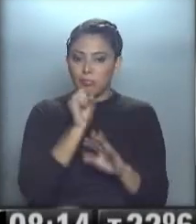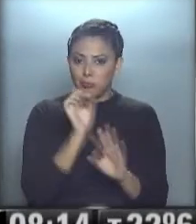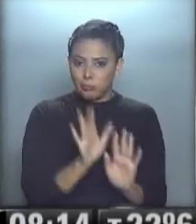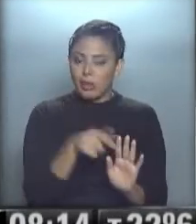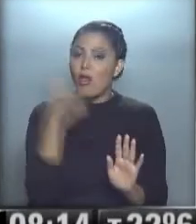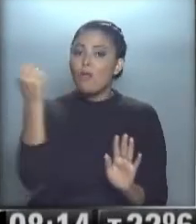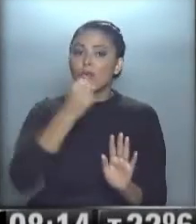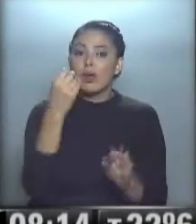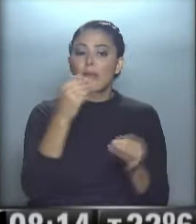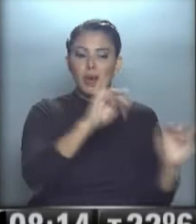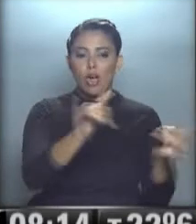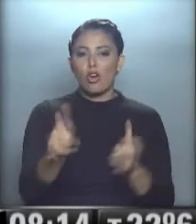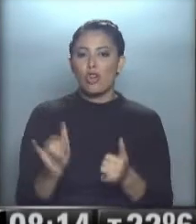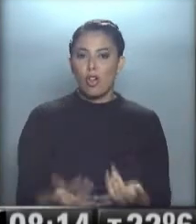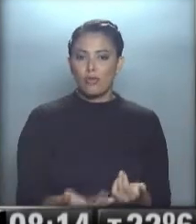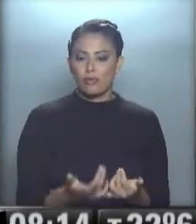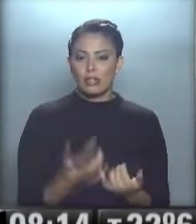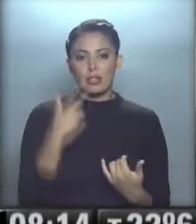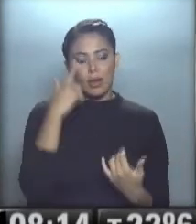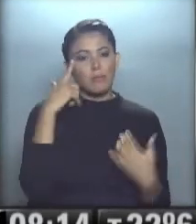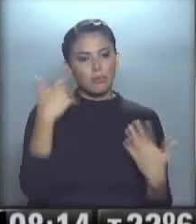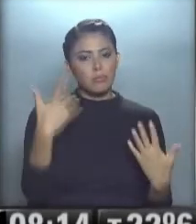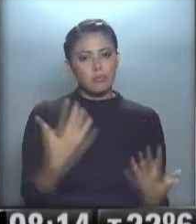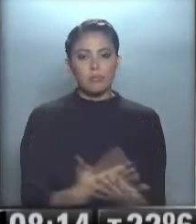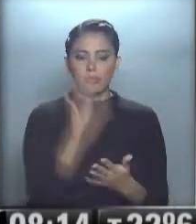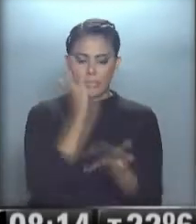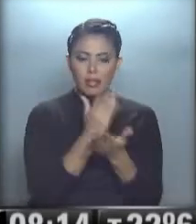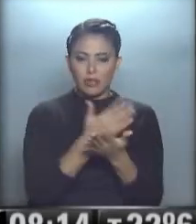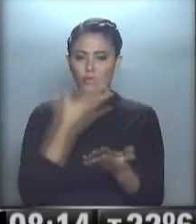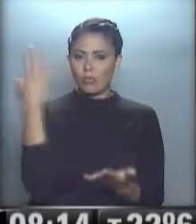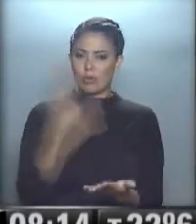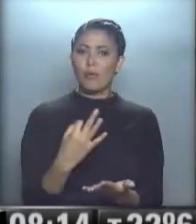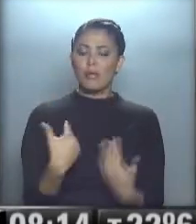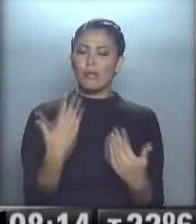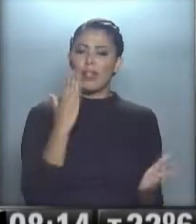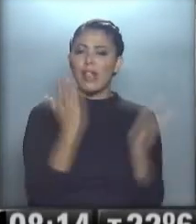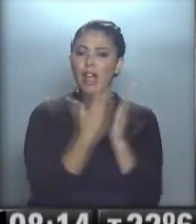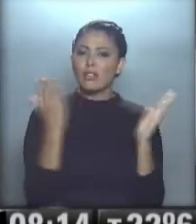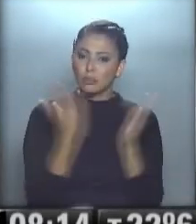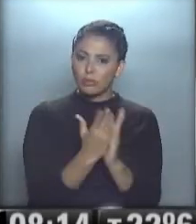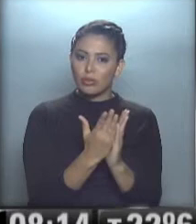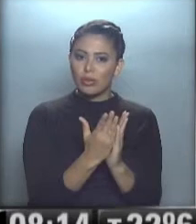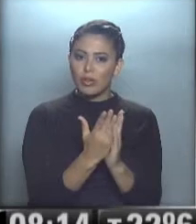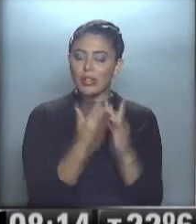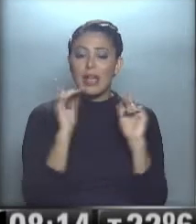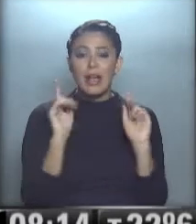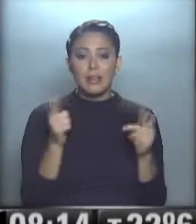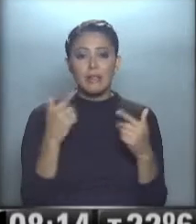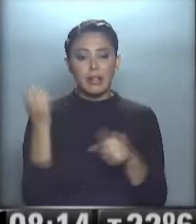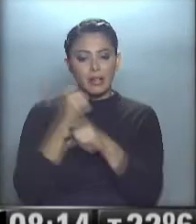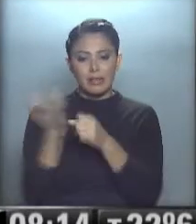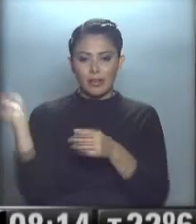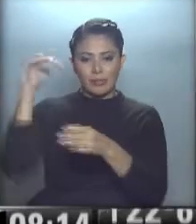implica que nuestros jóvenes tienen la capacidad de ejercer plenamente sus derechos para poder estudiar y para poder tener inserción